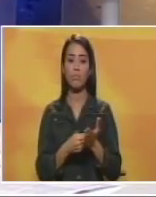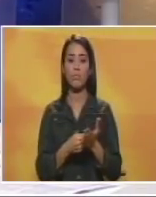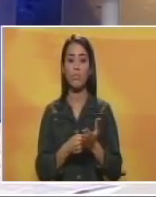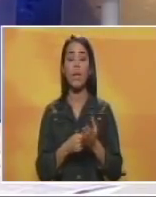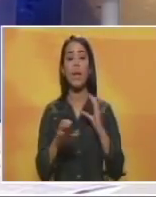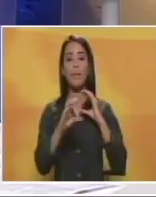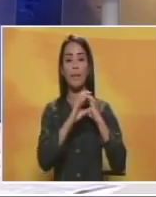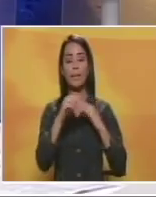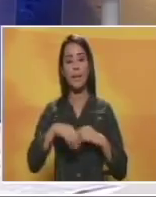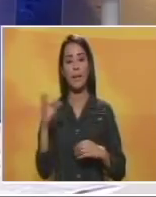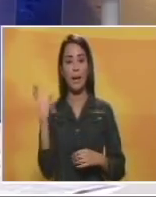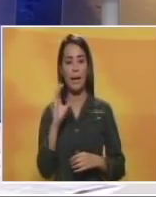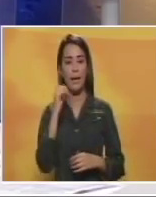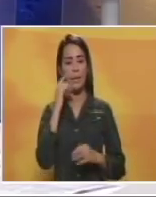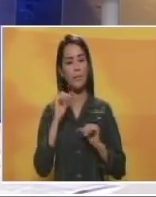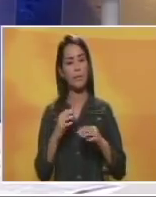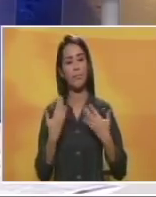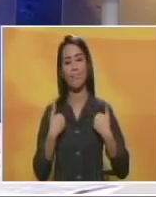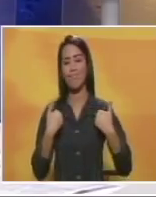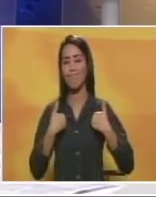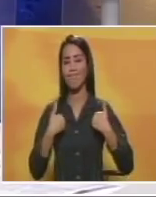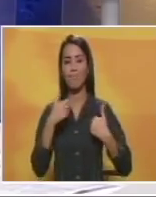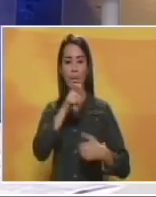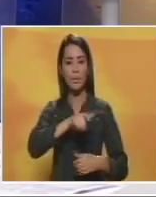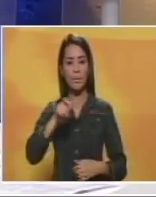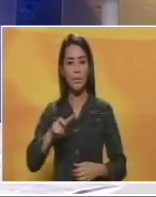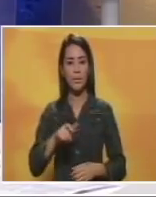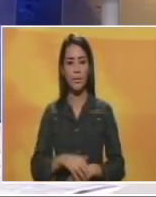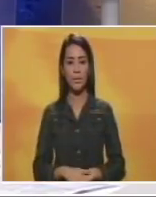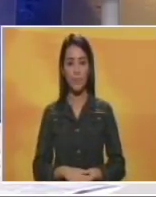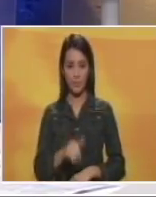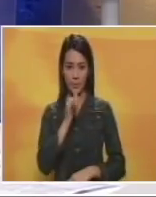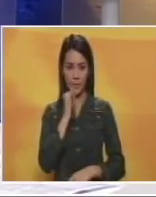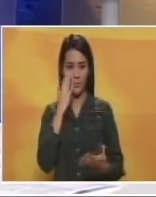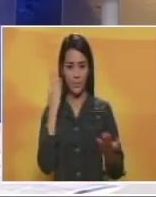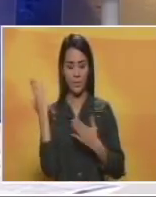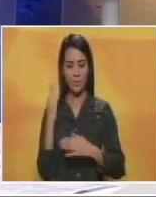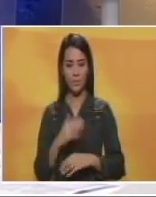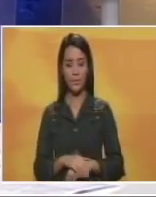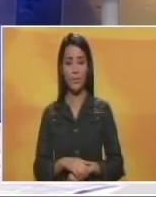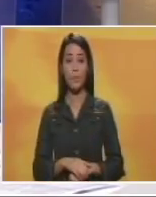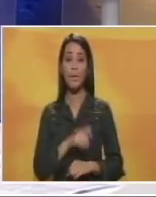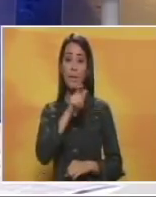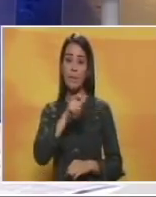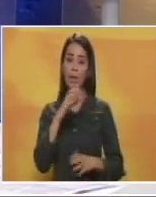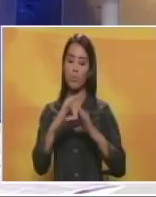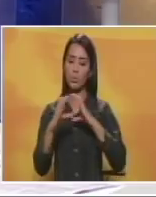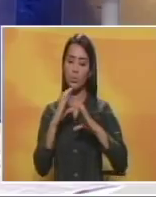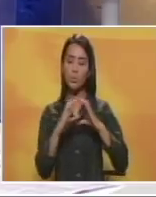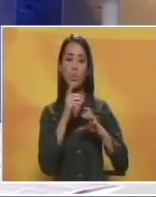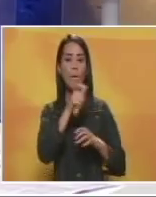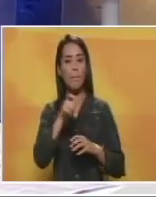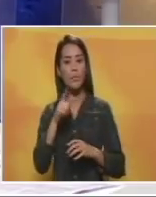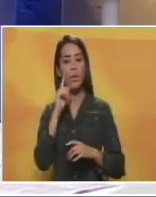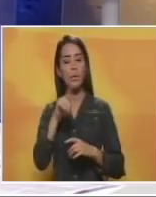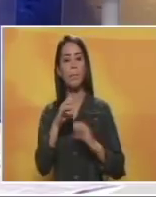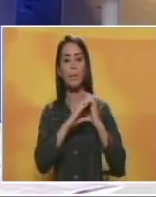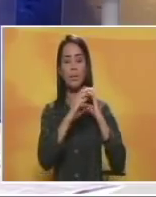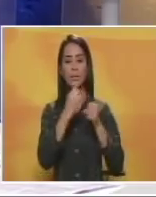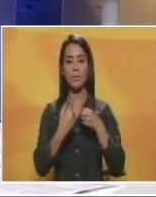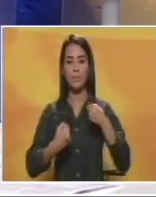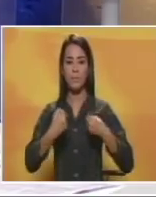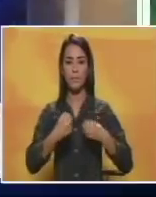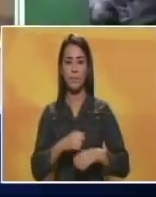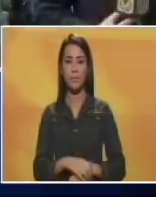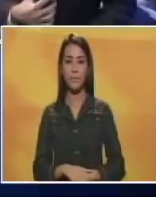líneas de Caracas sigue generando malestar en la ciudadanía. Nuestro compañero Euclides Sotillo conversó con usuarios y choferes y nos trae el reporte. Buenas tardes,